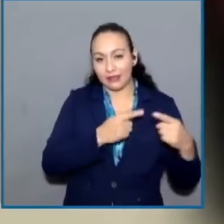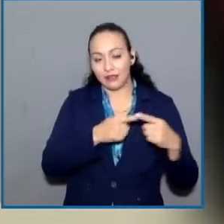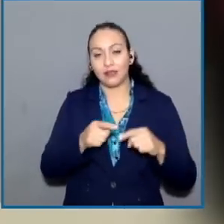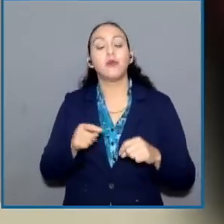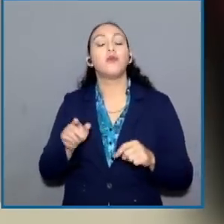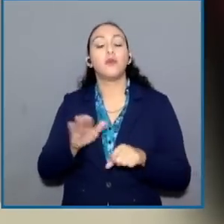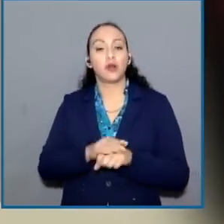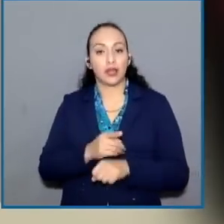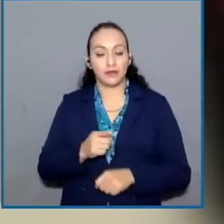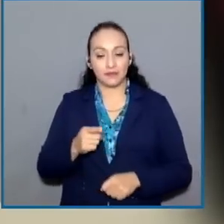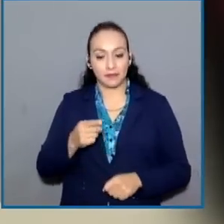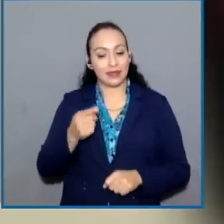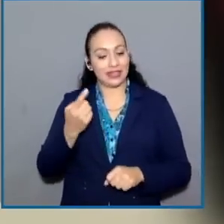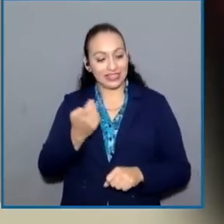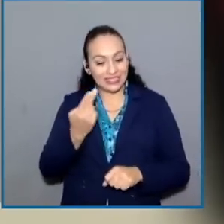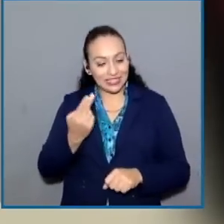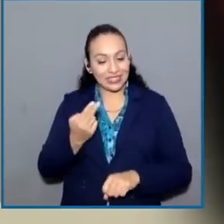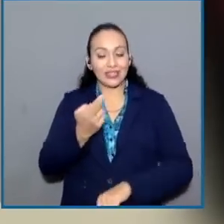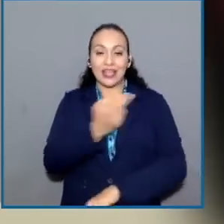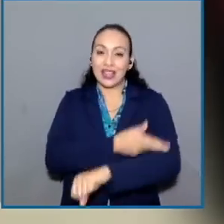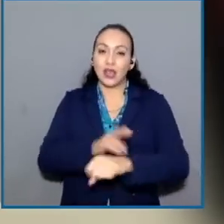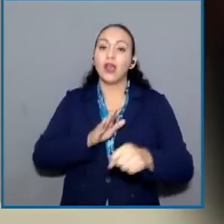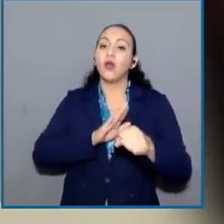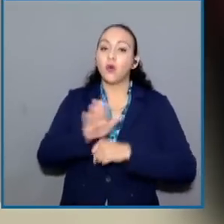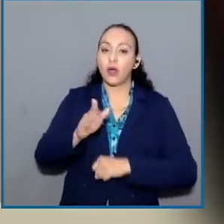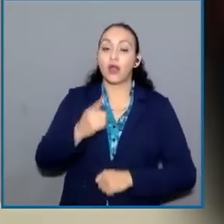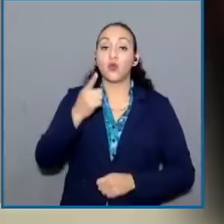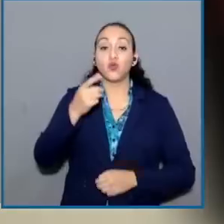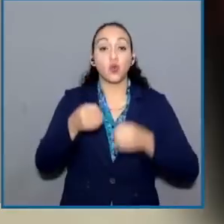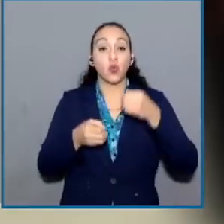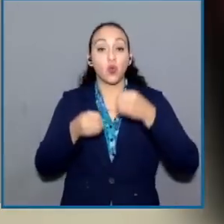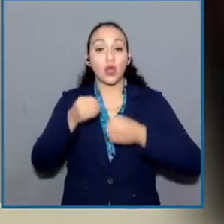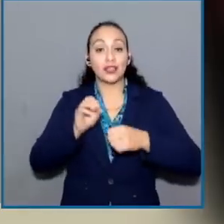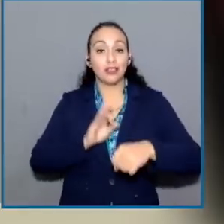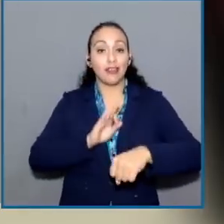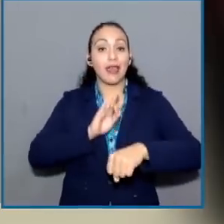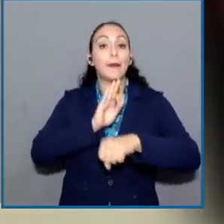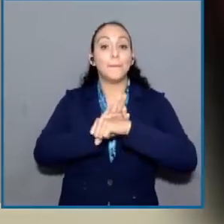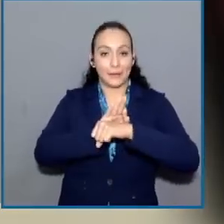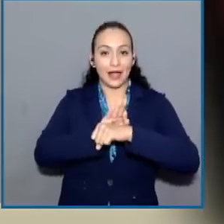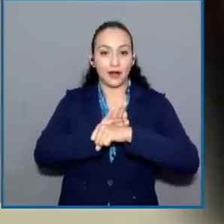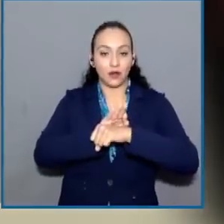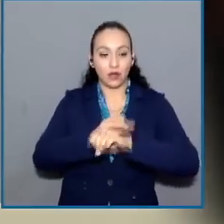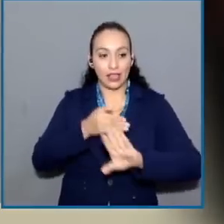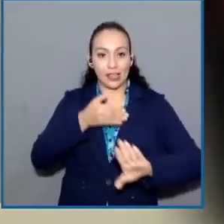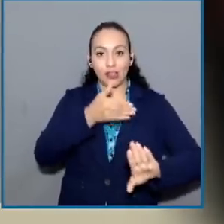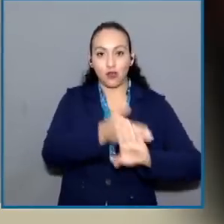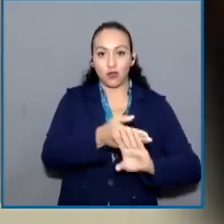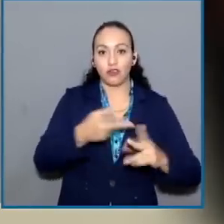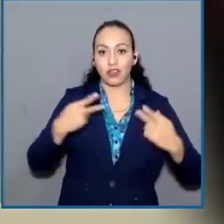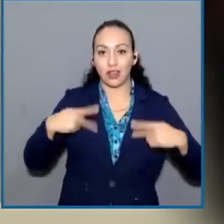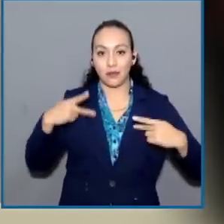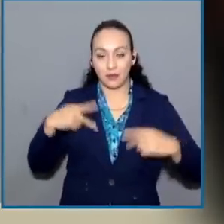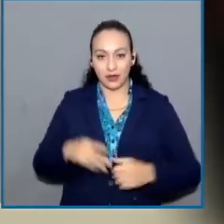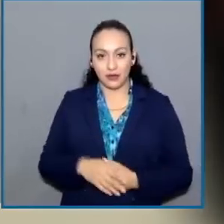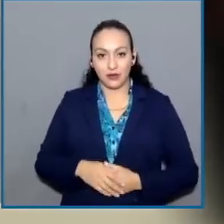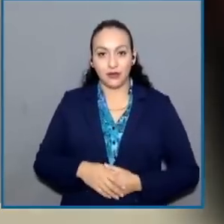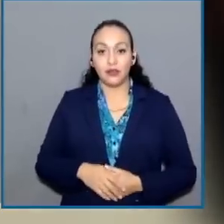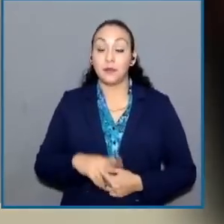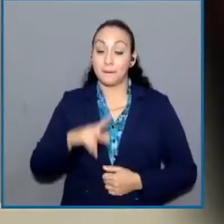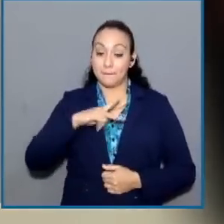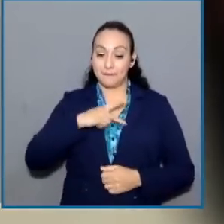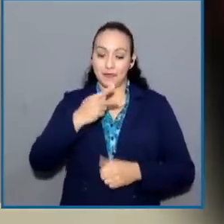proceder sería el juicio de amparo indirecto, solicitaría el retiro de mi proyecto para una